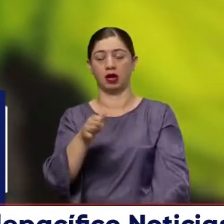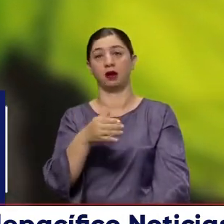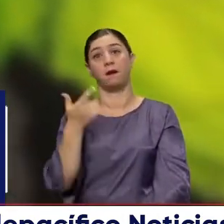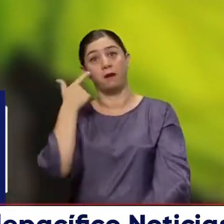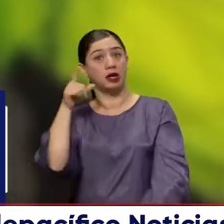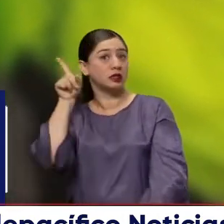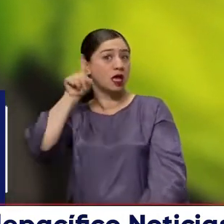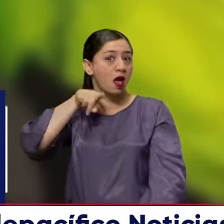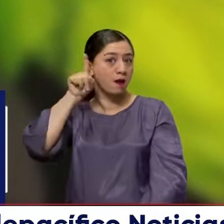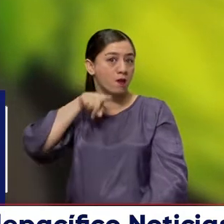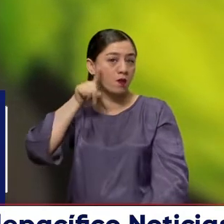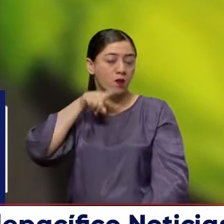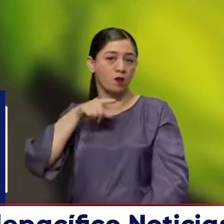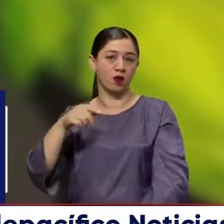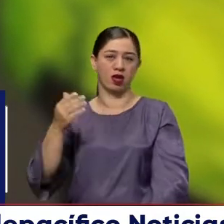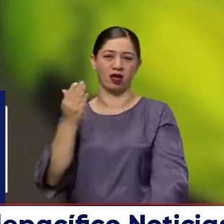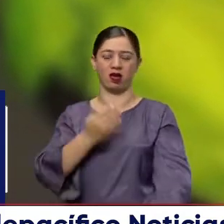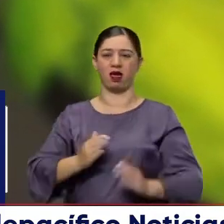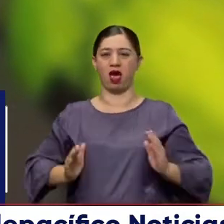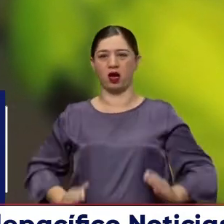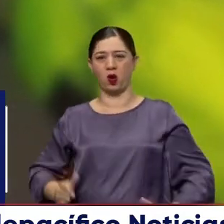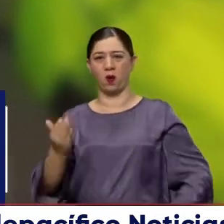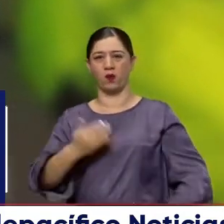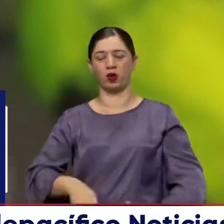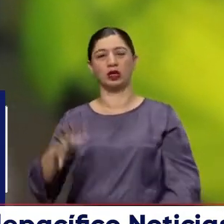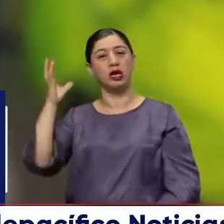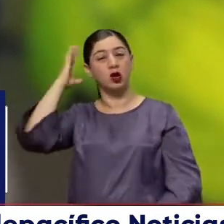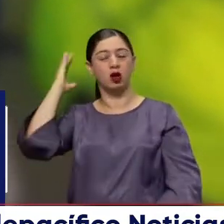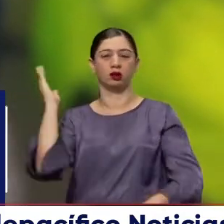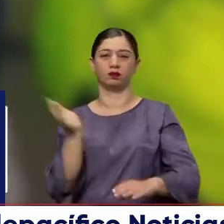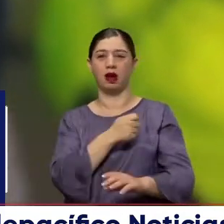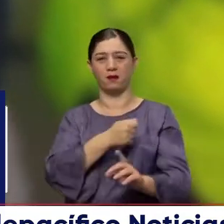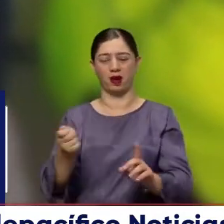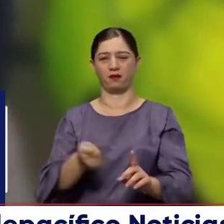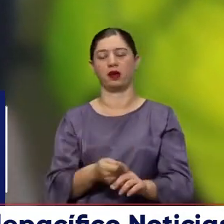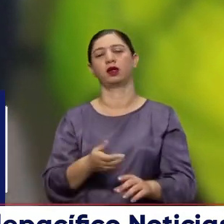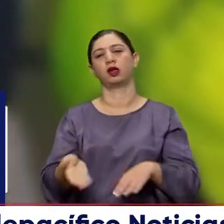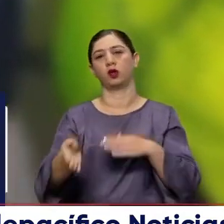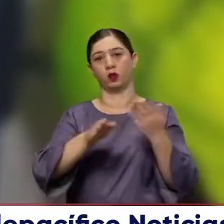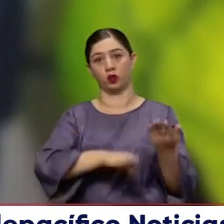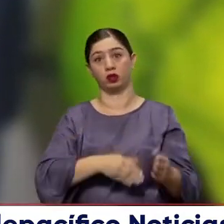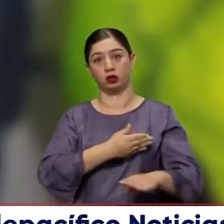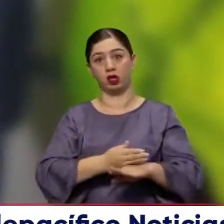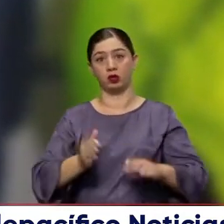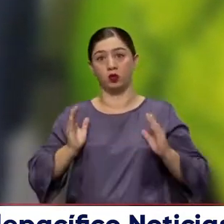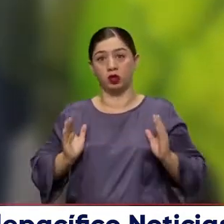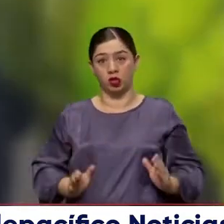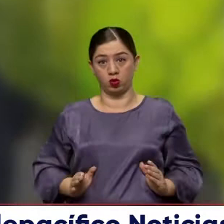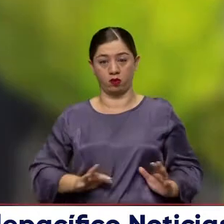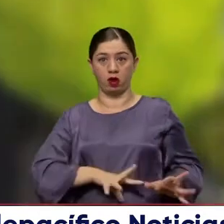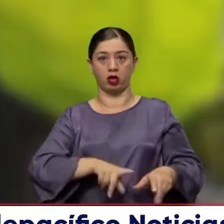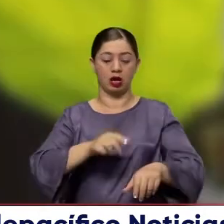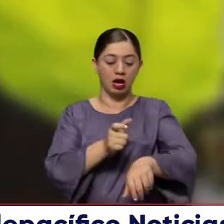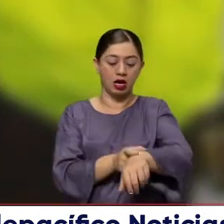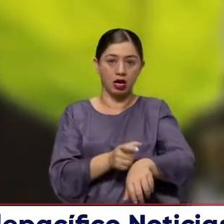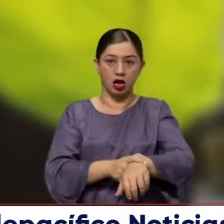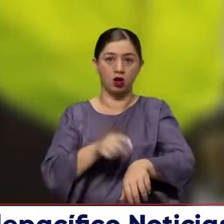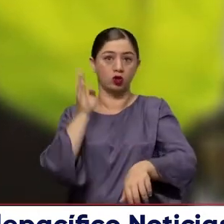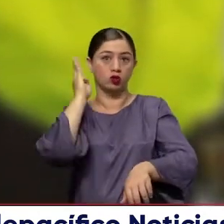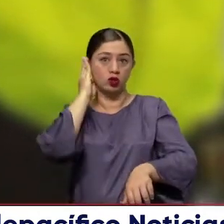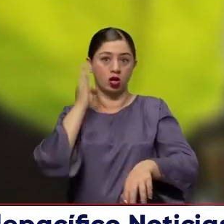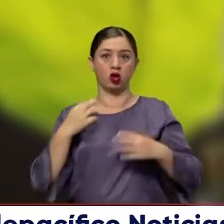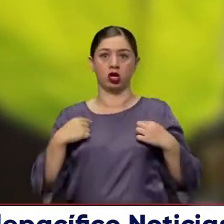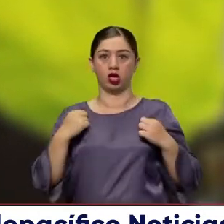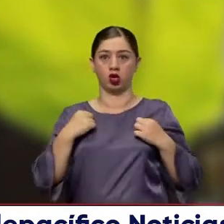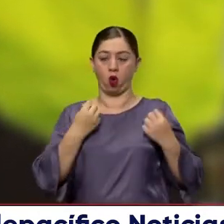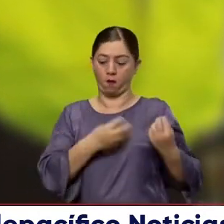embriaguez, provocando heridas en el tórax y la cabeza que le costaron la vida. Posteriormente le hurtó del cuerpo sin vida un reloj, un celular y hasta la